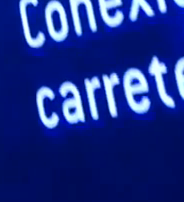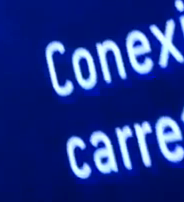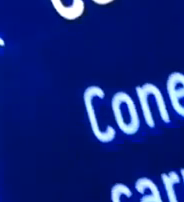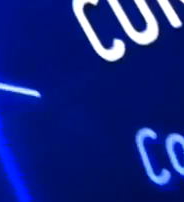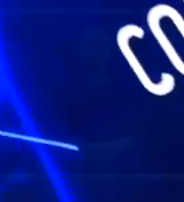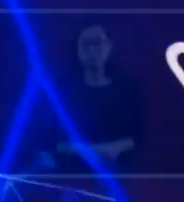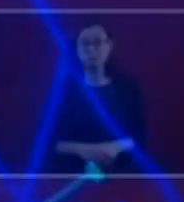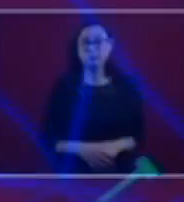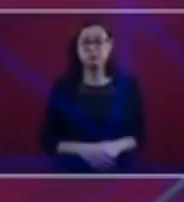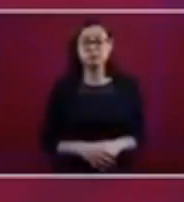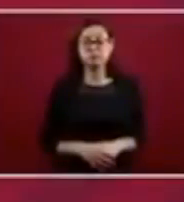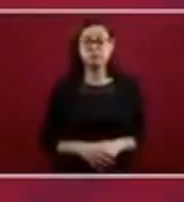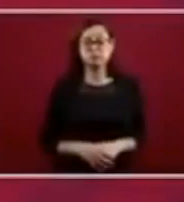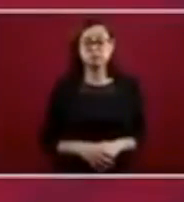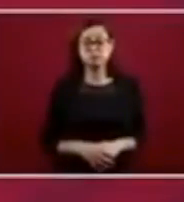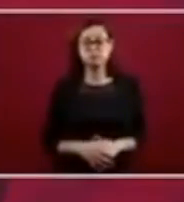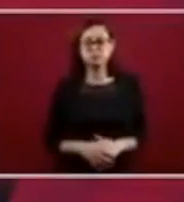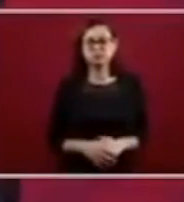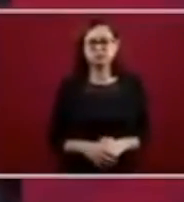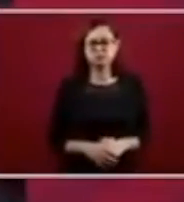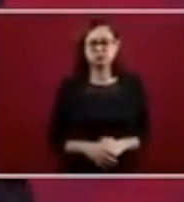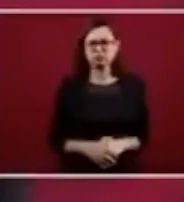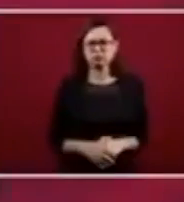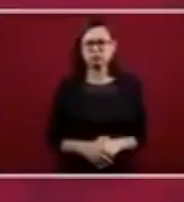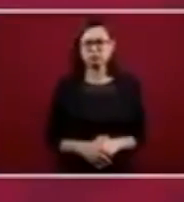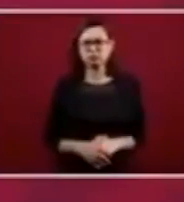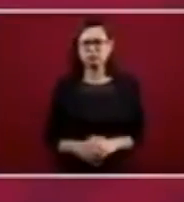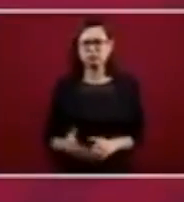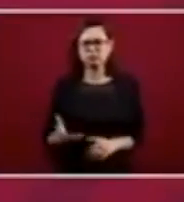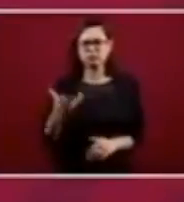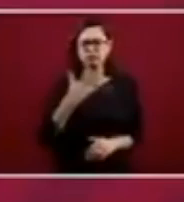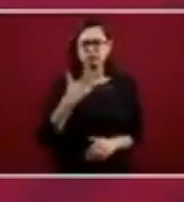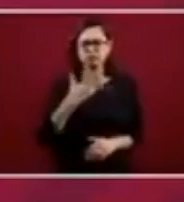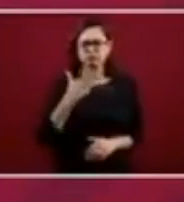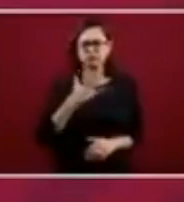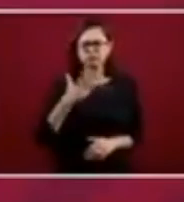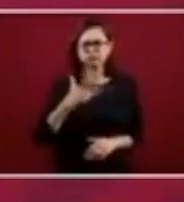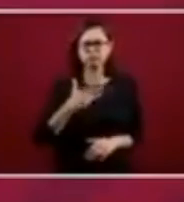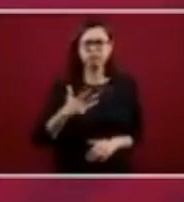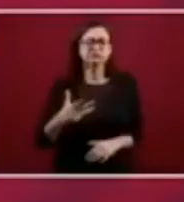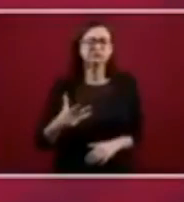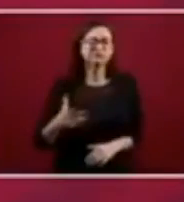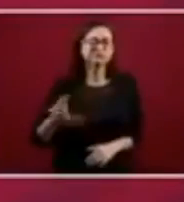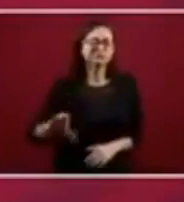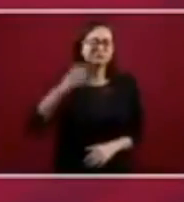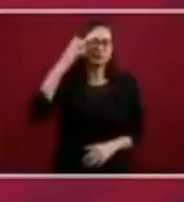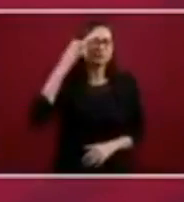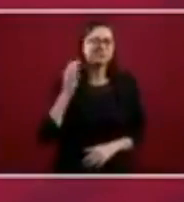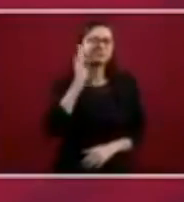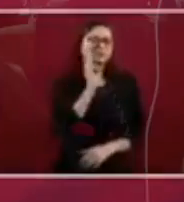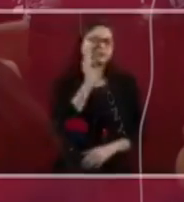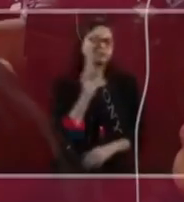el antecedente de los duros recortes presupuestales por parte del gobierno de Andrés Manuel López Obrador que ha sufrido Guanajuato durante lo que va